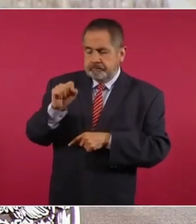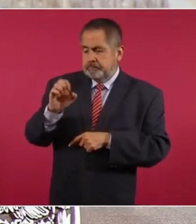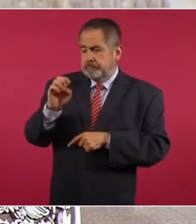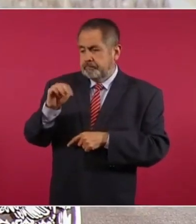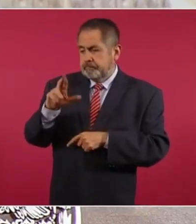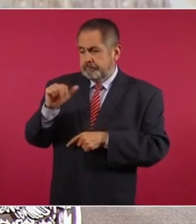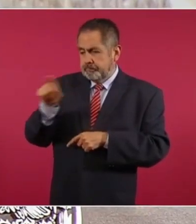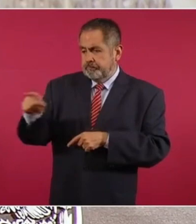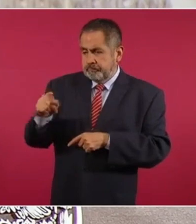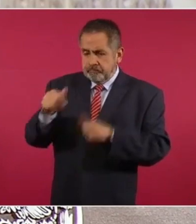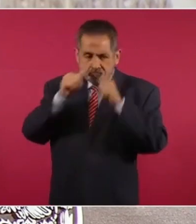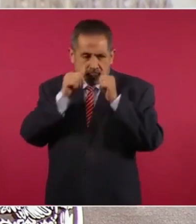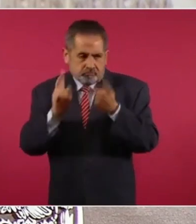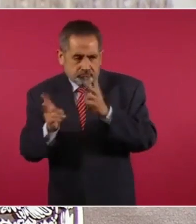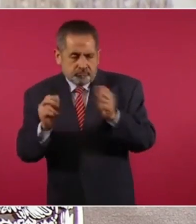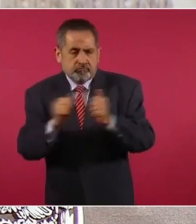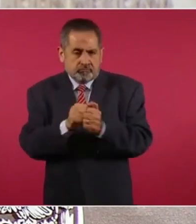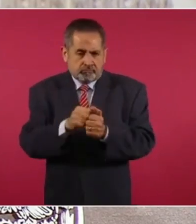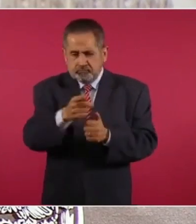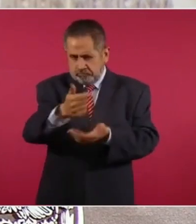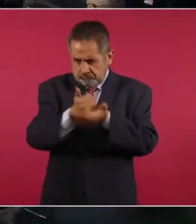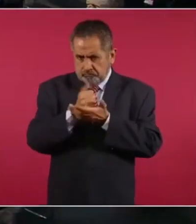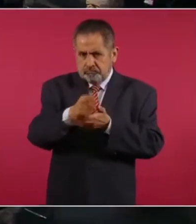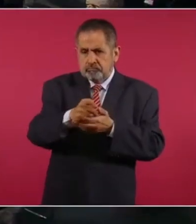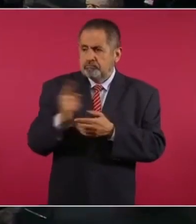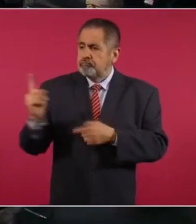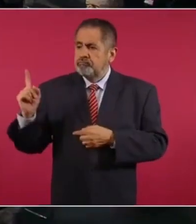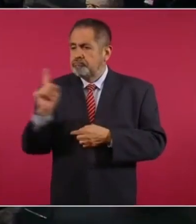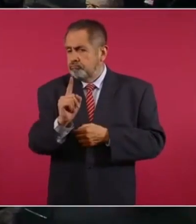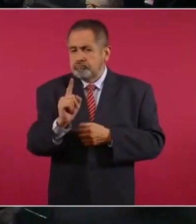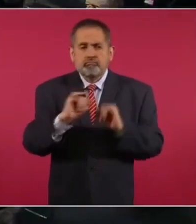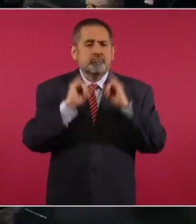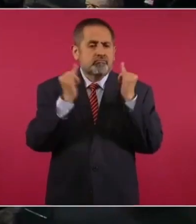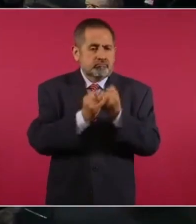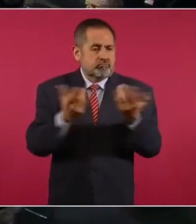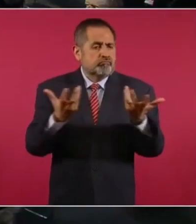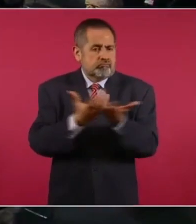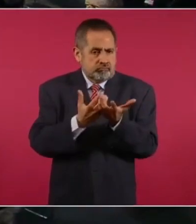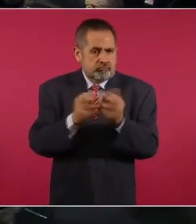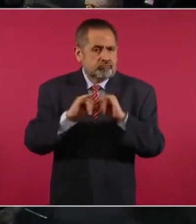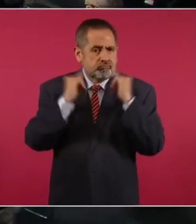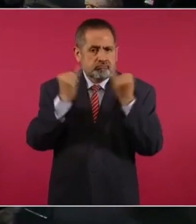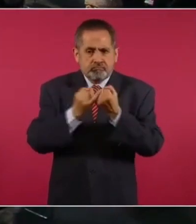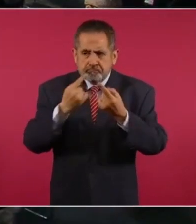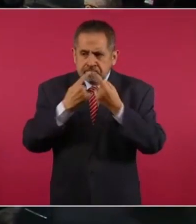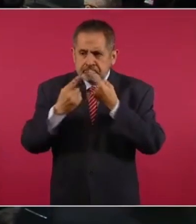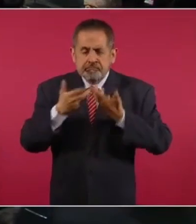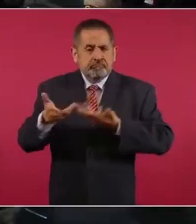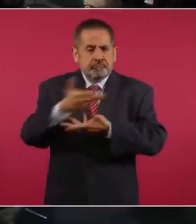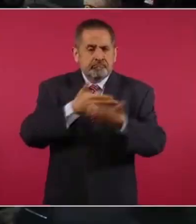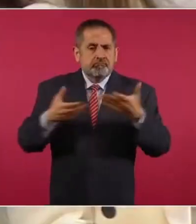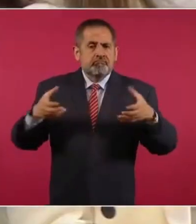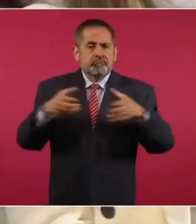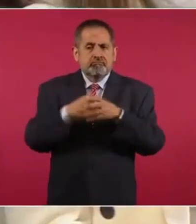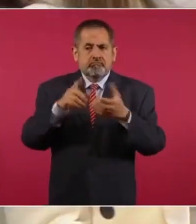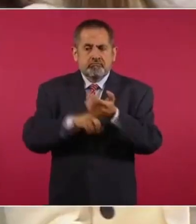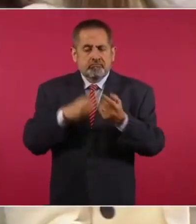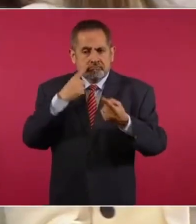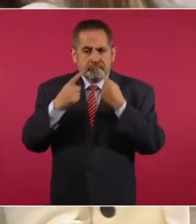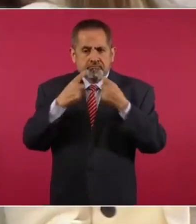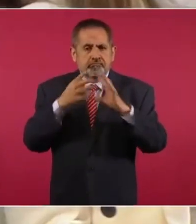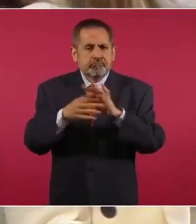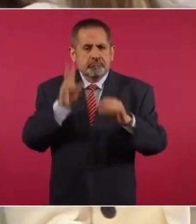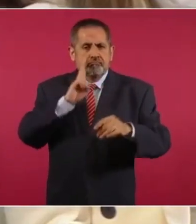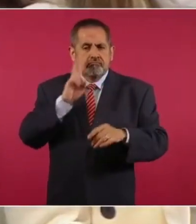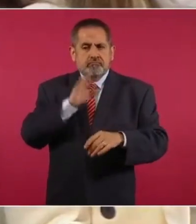nos ayudes para que ella los reciba y se les